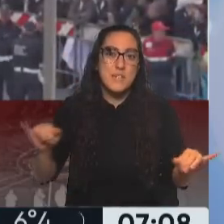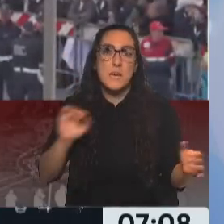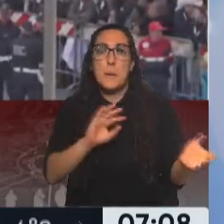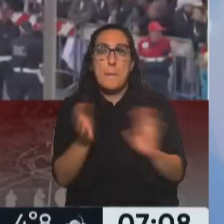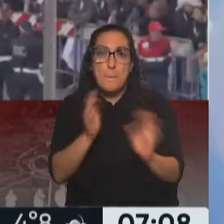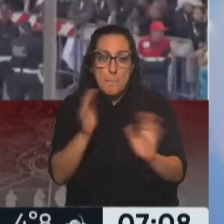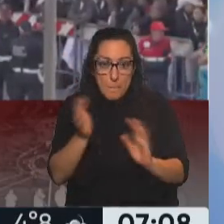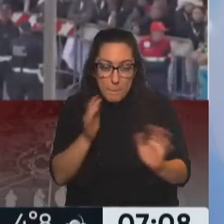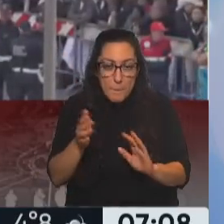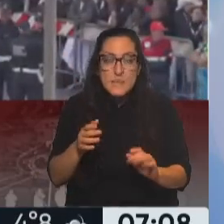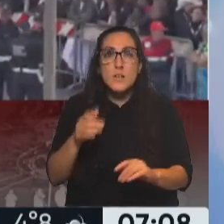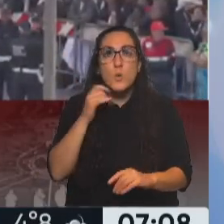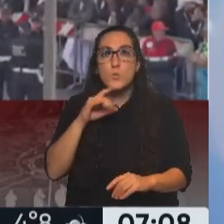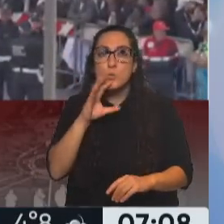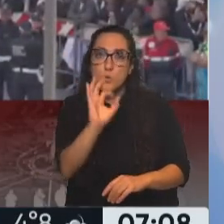al inspector Clouseau,